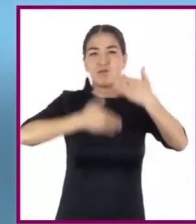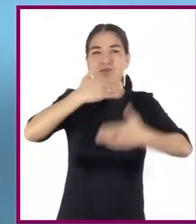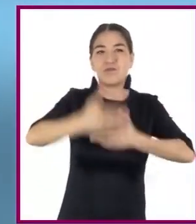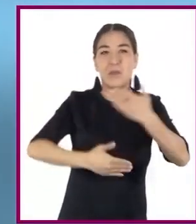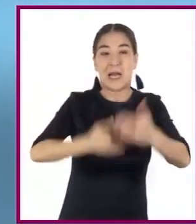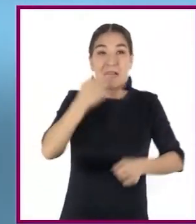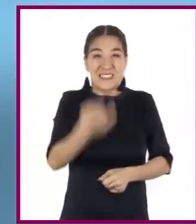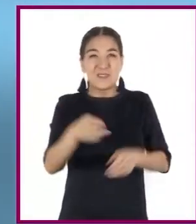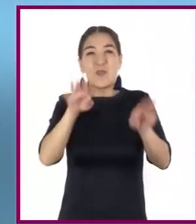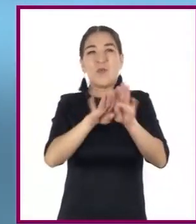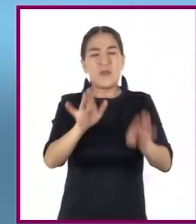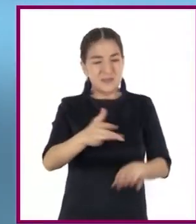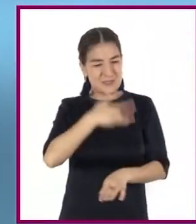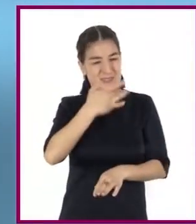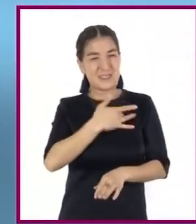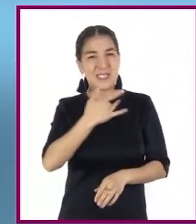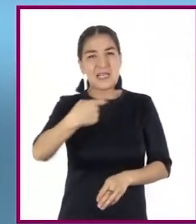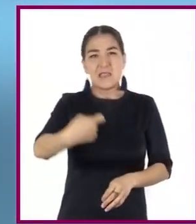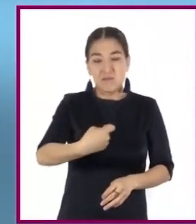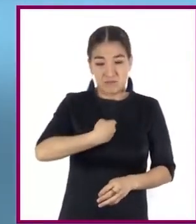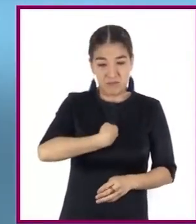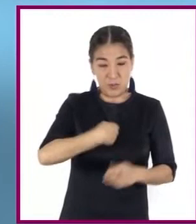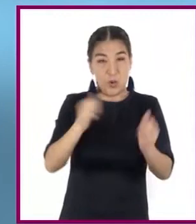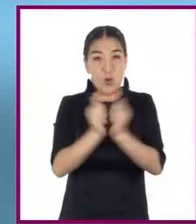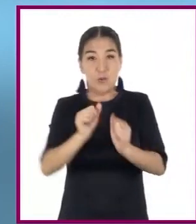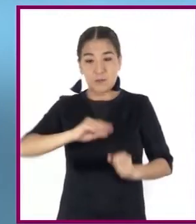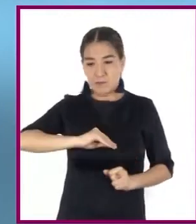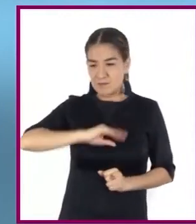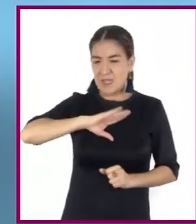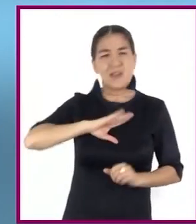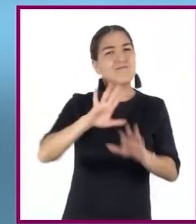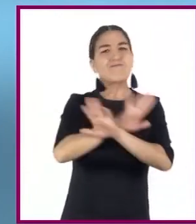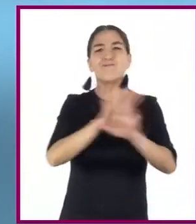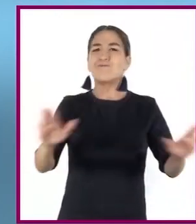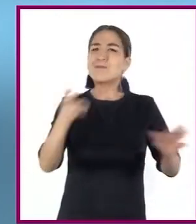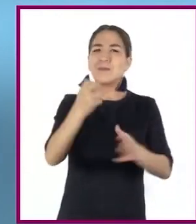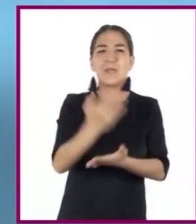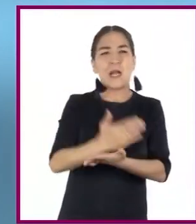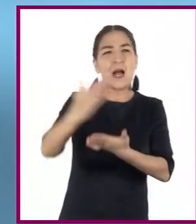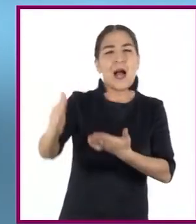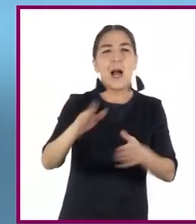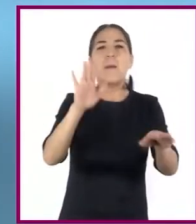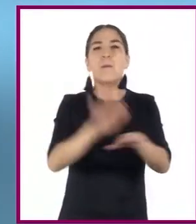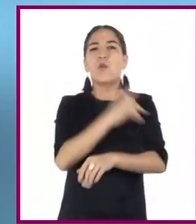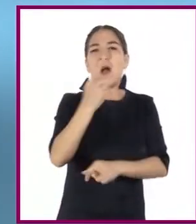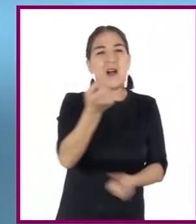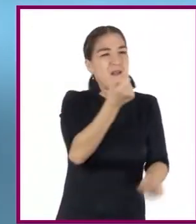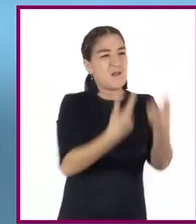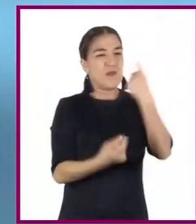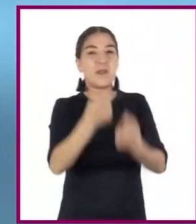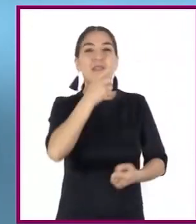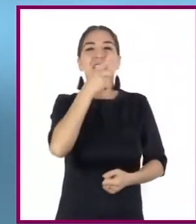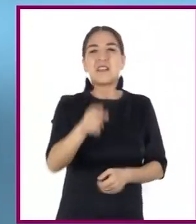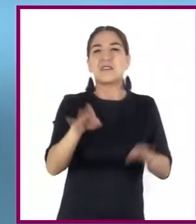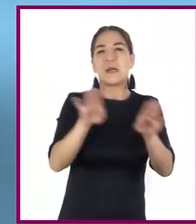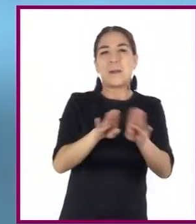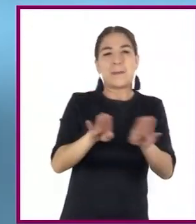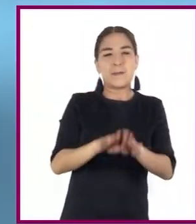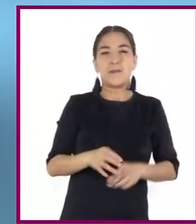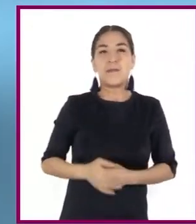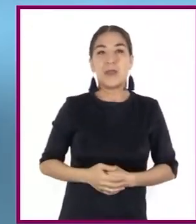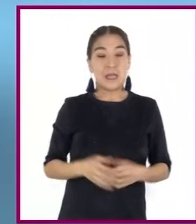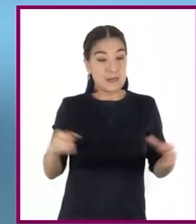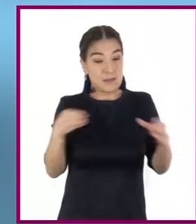debe afectar a la identidad ante estas situaciones, ya que muchos de los prejuicios que se tienen sobre